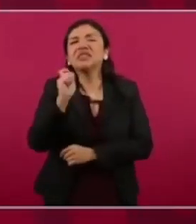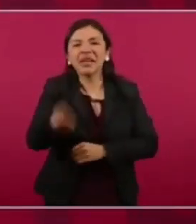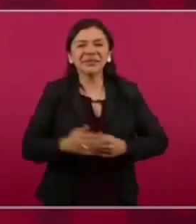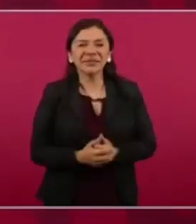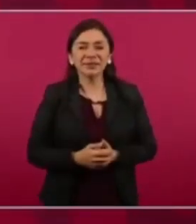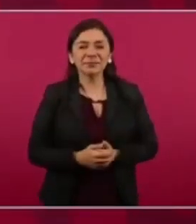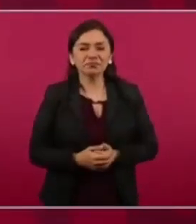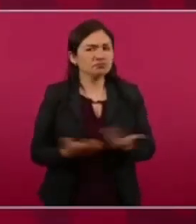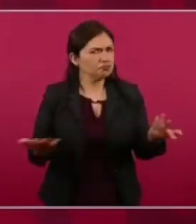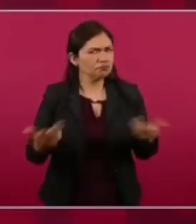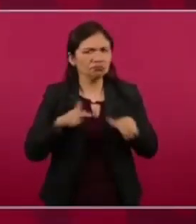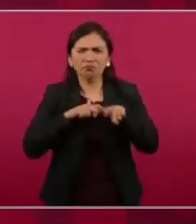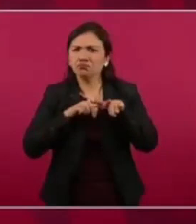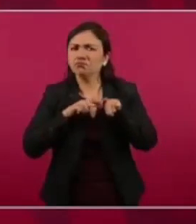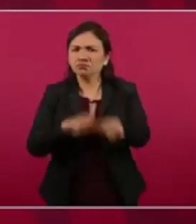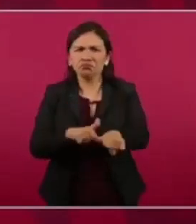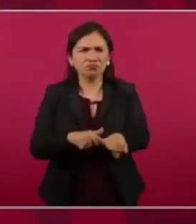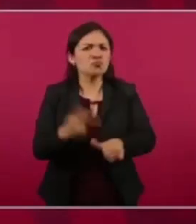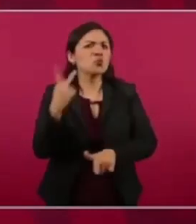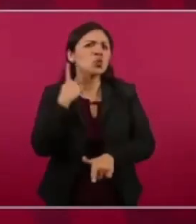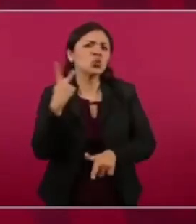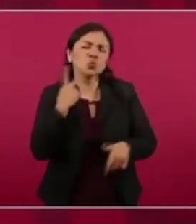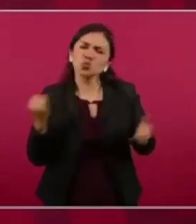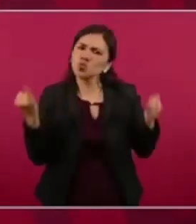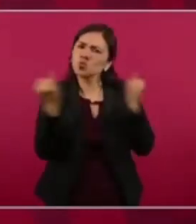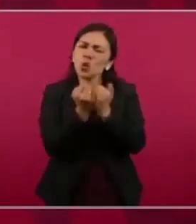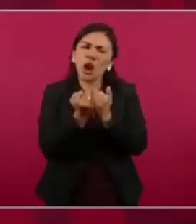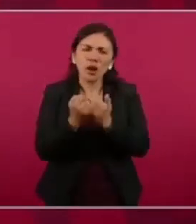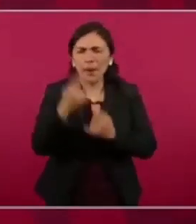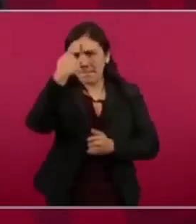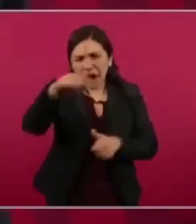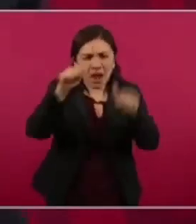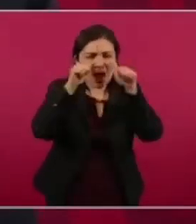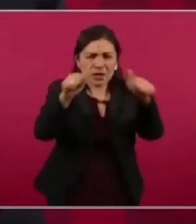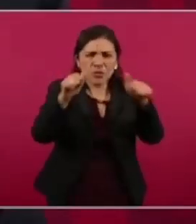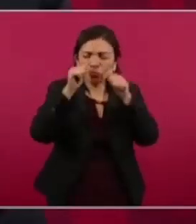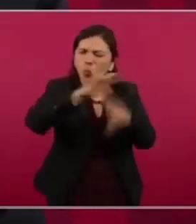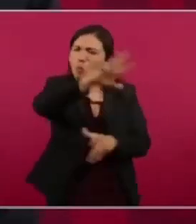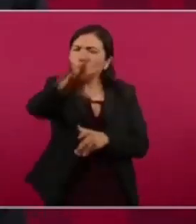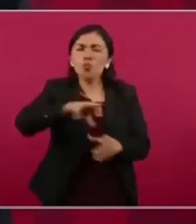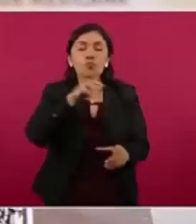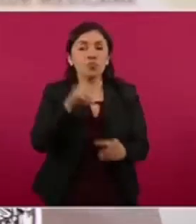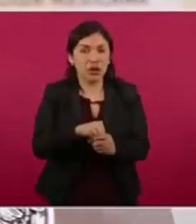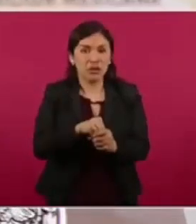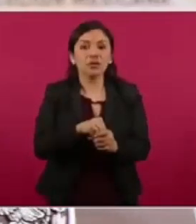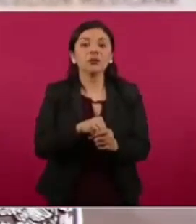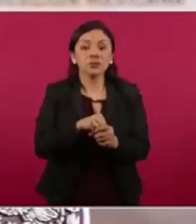a mantener la misma política de atención a todos.